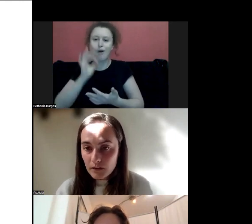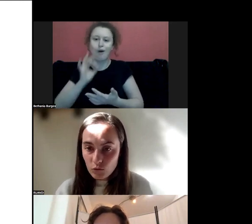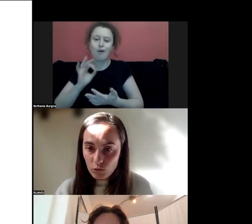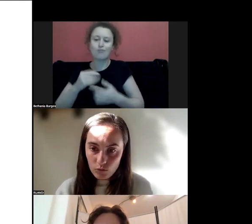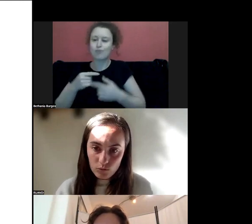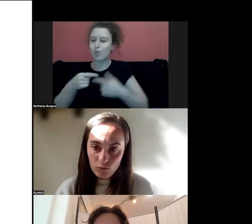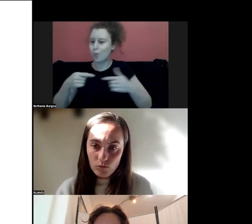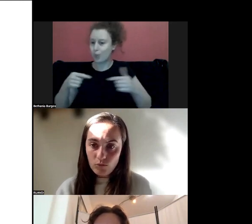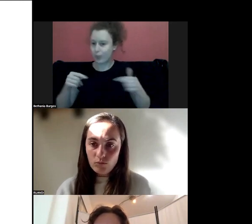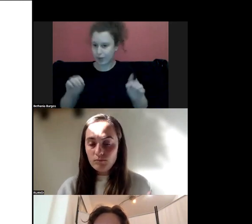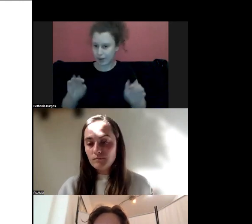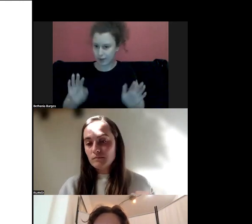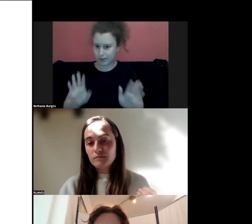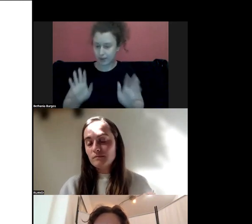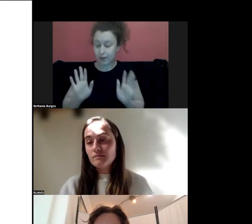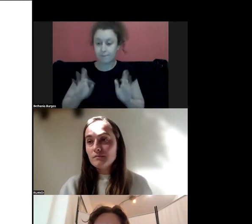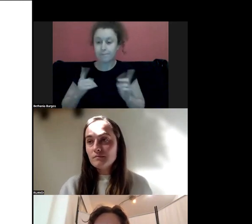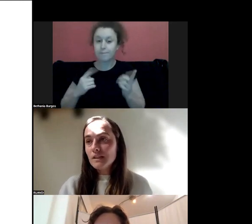te cambian